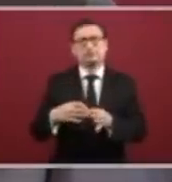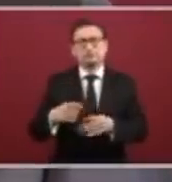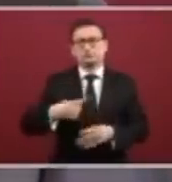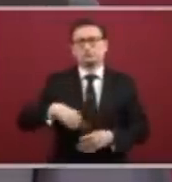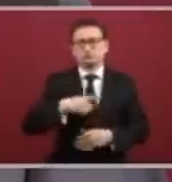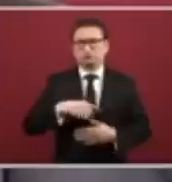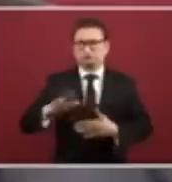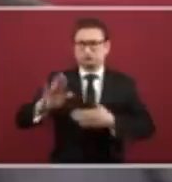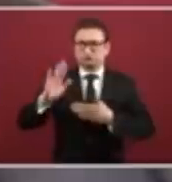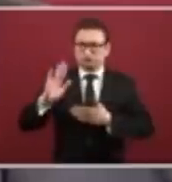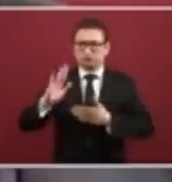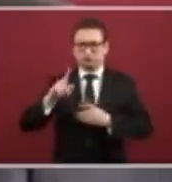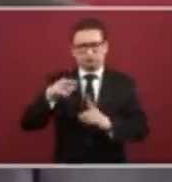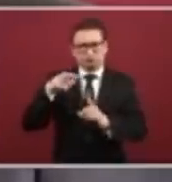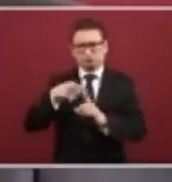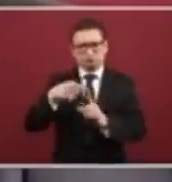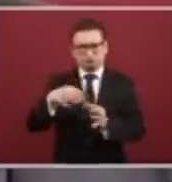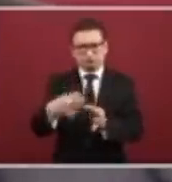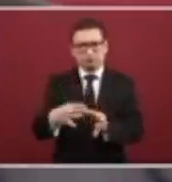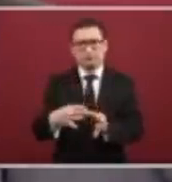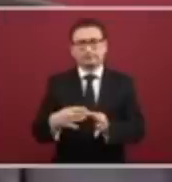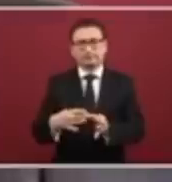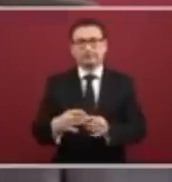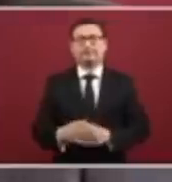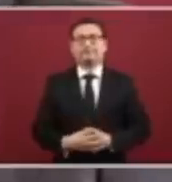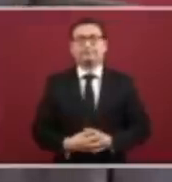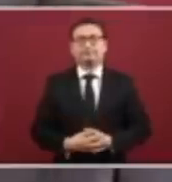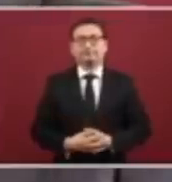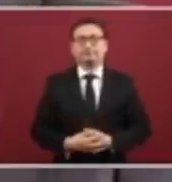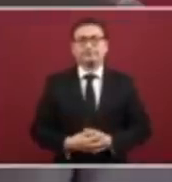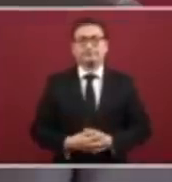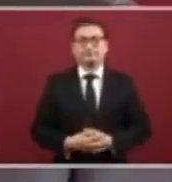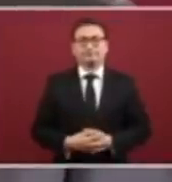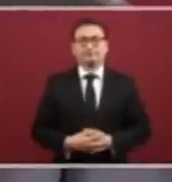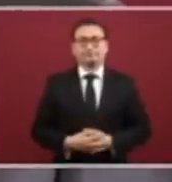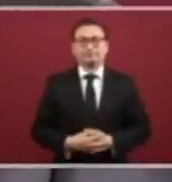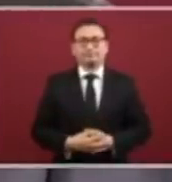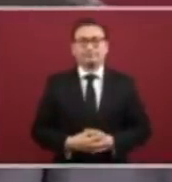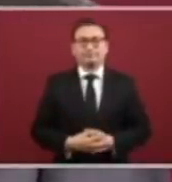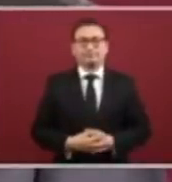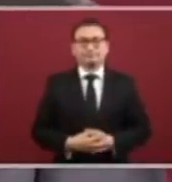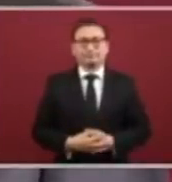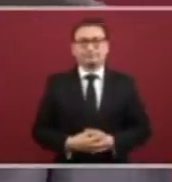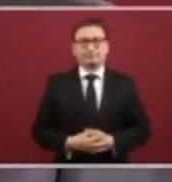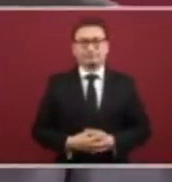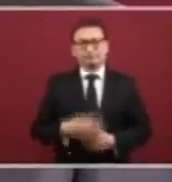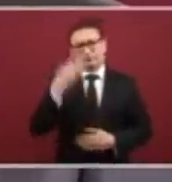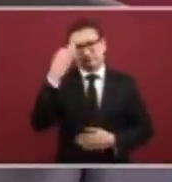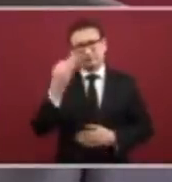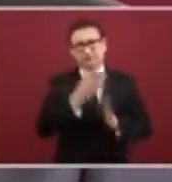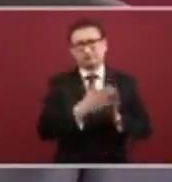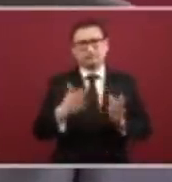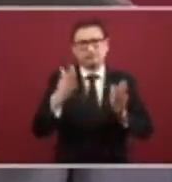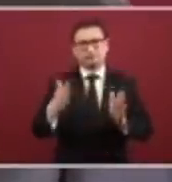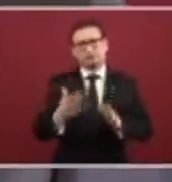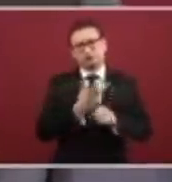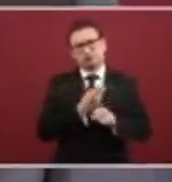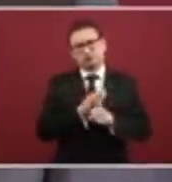y es un desafío, otro más, de hacerla en 3 años,